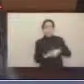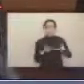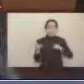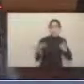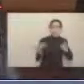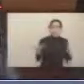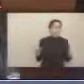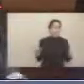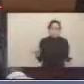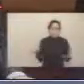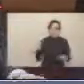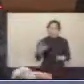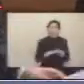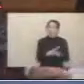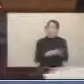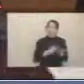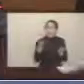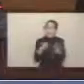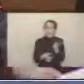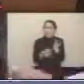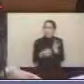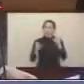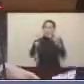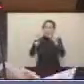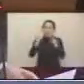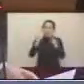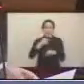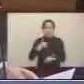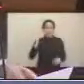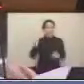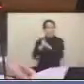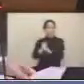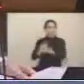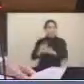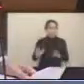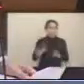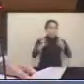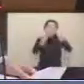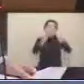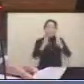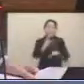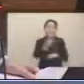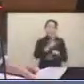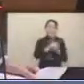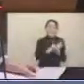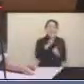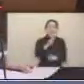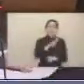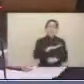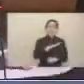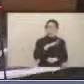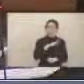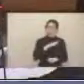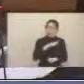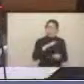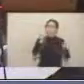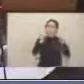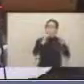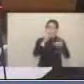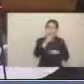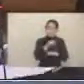que ver con la calidad educativa y a lo que nosotros nos oponemos. Y en este asunto del 03 y en lo que tiene, insisto, que ver con la